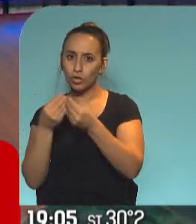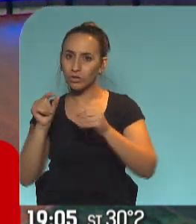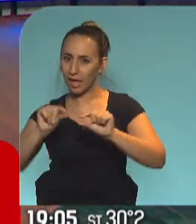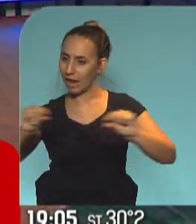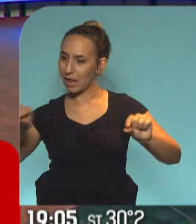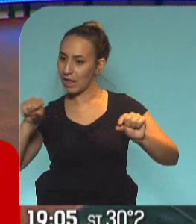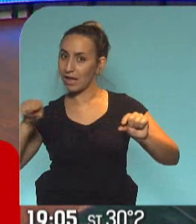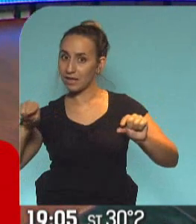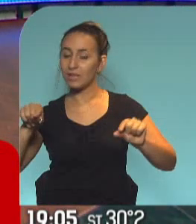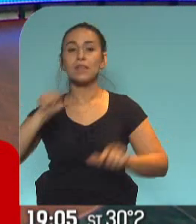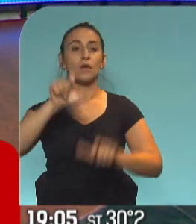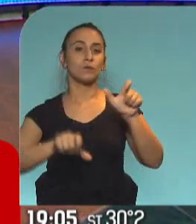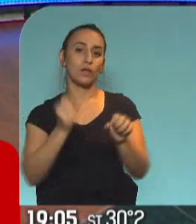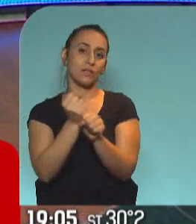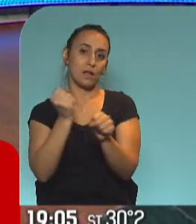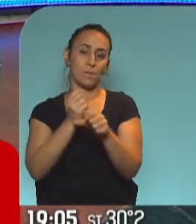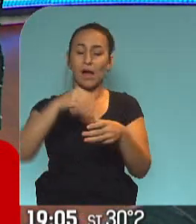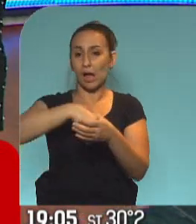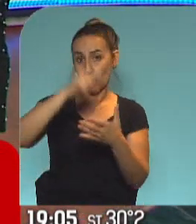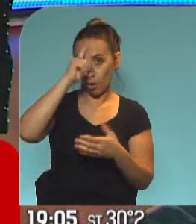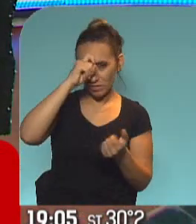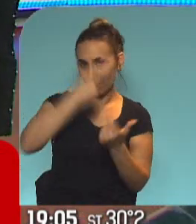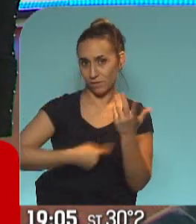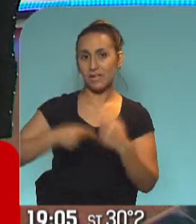con el personal de salud, unas